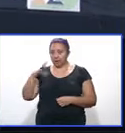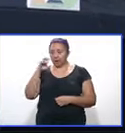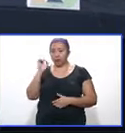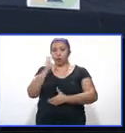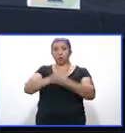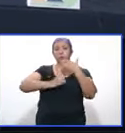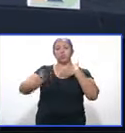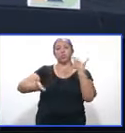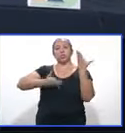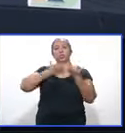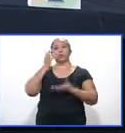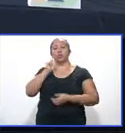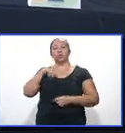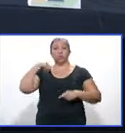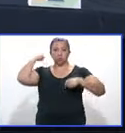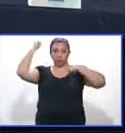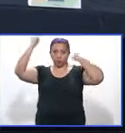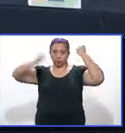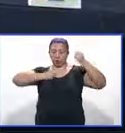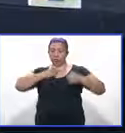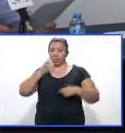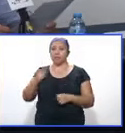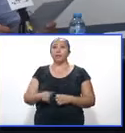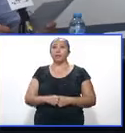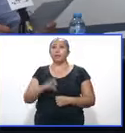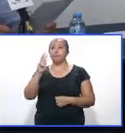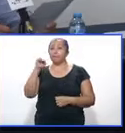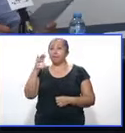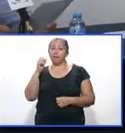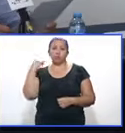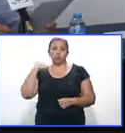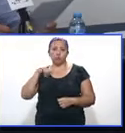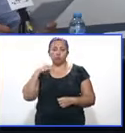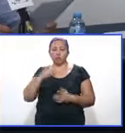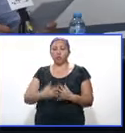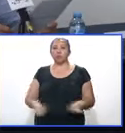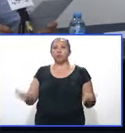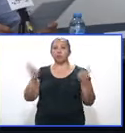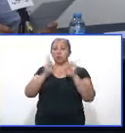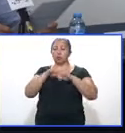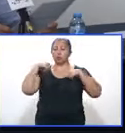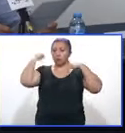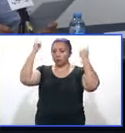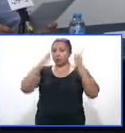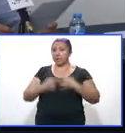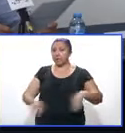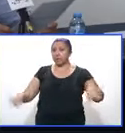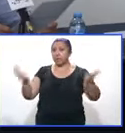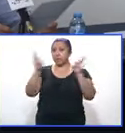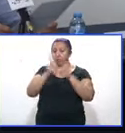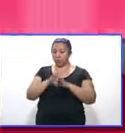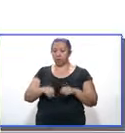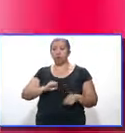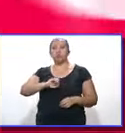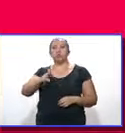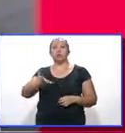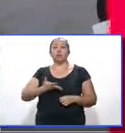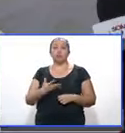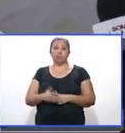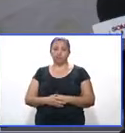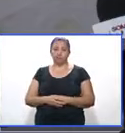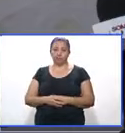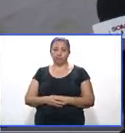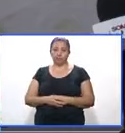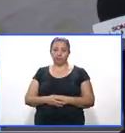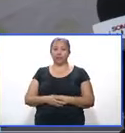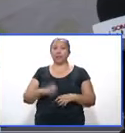de Comercio, Servicios y Turismo de Mérida, Levi Abraham Macari, dijo que Yucatán es referente en turismo, por eso es importante que la actividad sea sustentable.